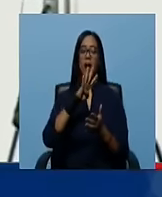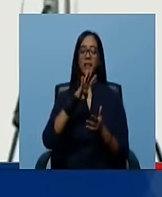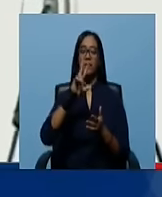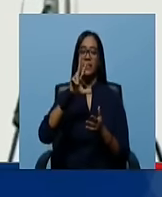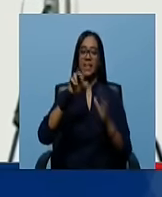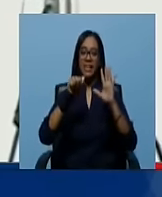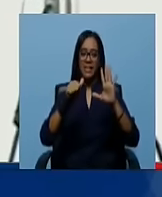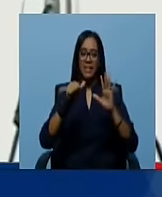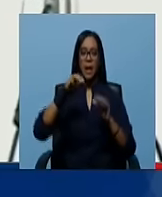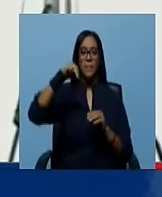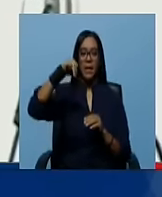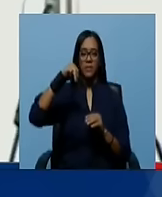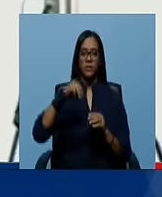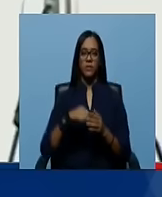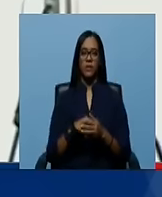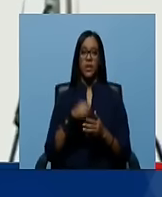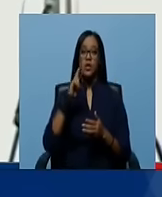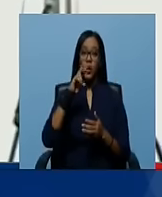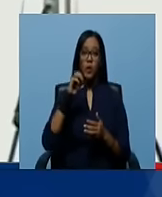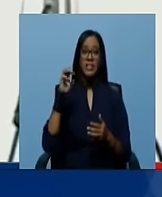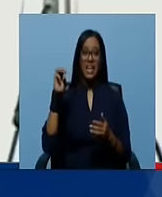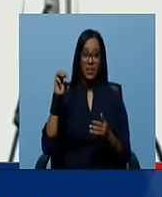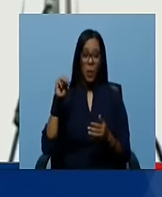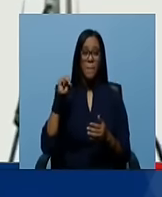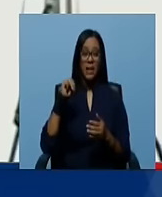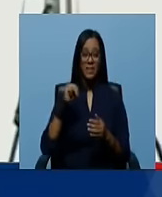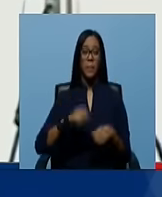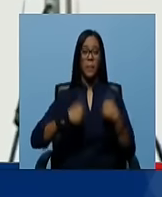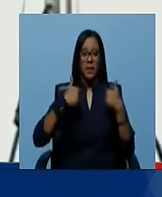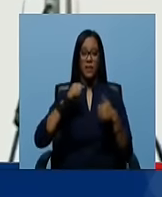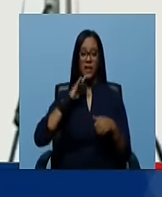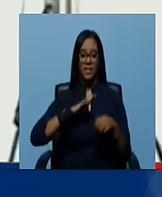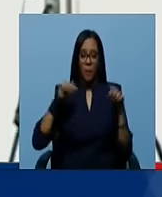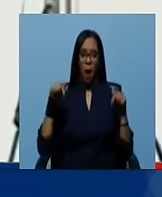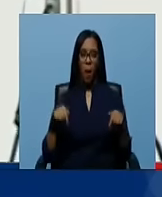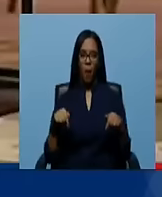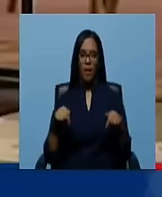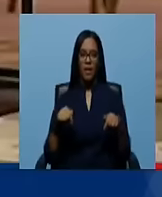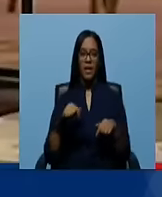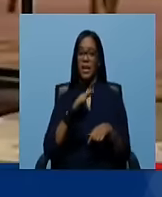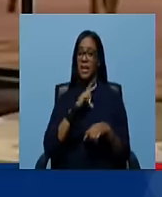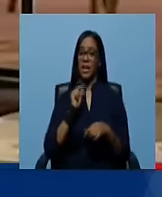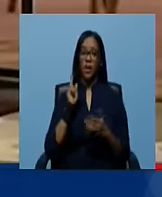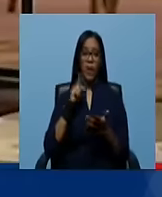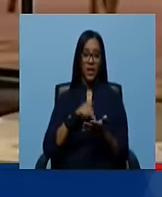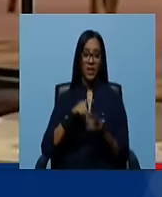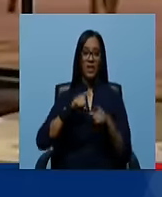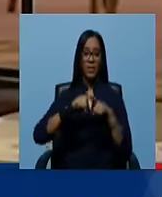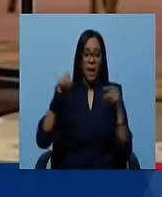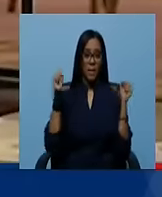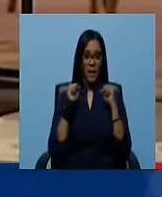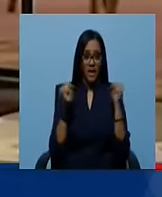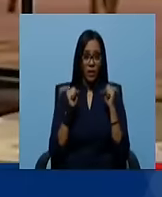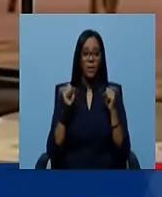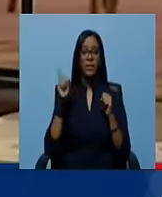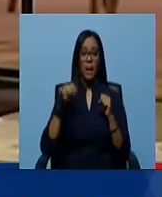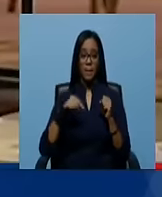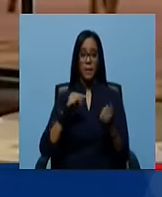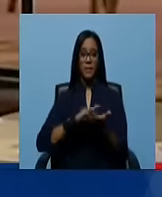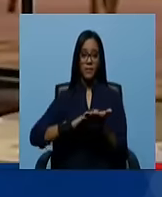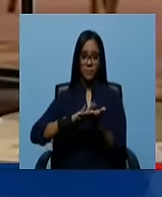2.436 metros, 200 metros más de lo que estamos ahora. El que no haya ido al teleférico de Mérida, también recuperado